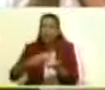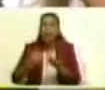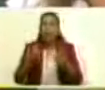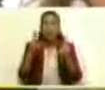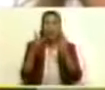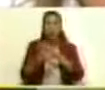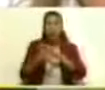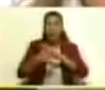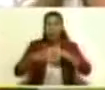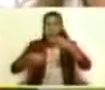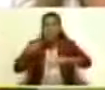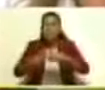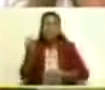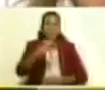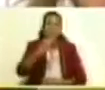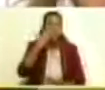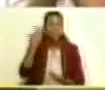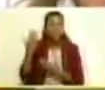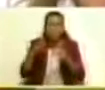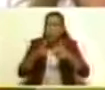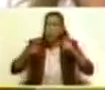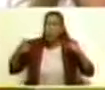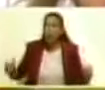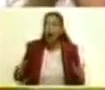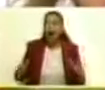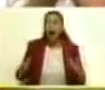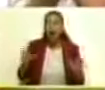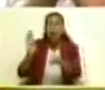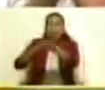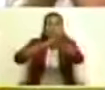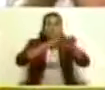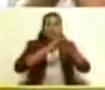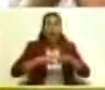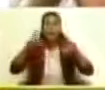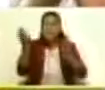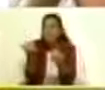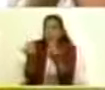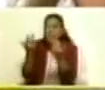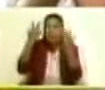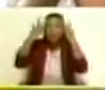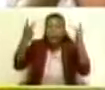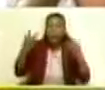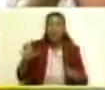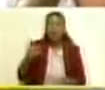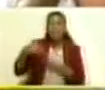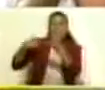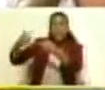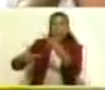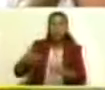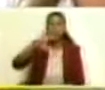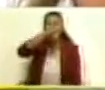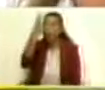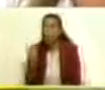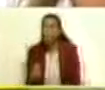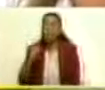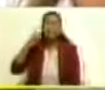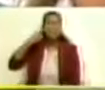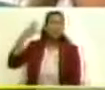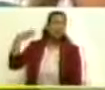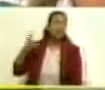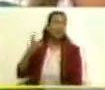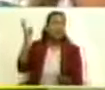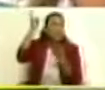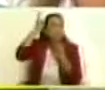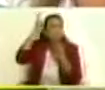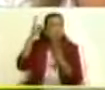nuevas tecnologías, ampliar las convocatorias de investigación en afrodescendiente de nuestras memorias